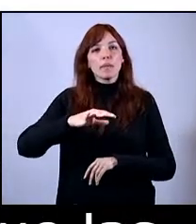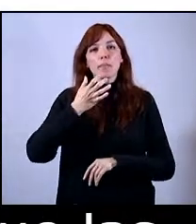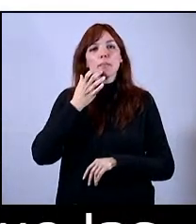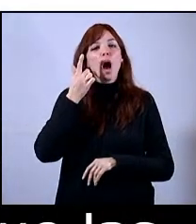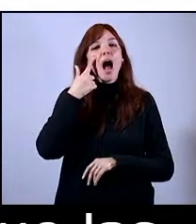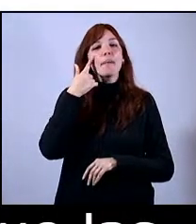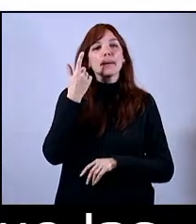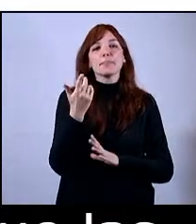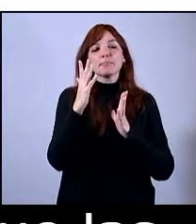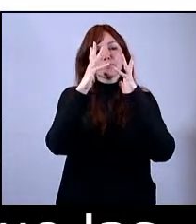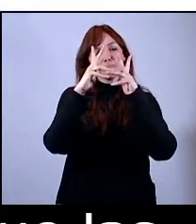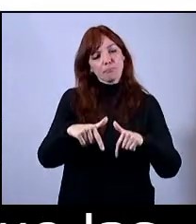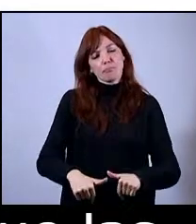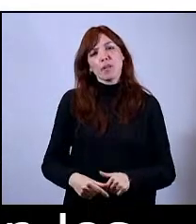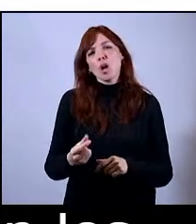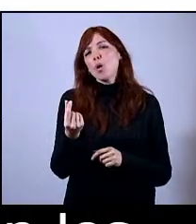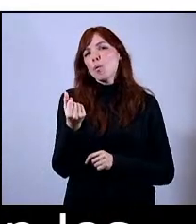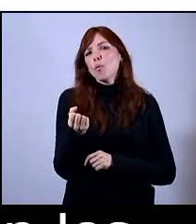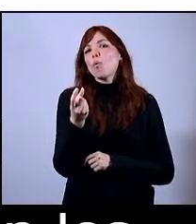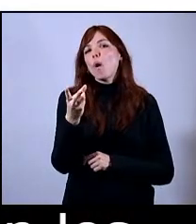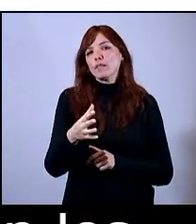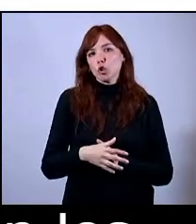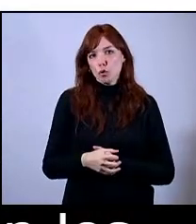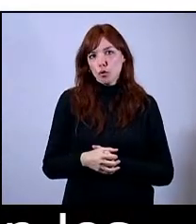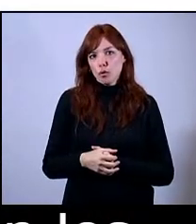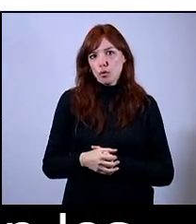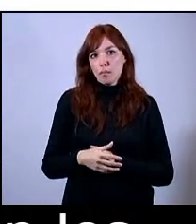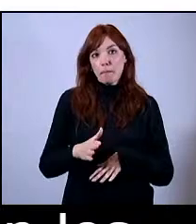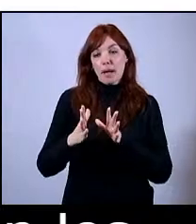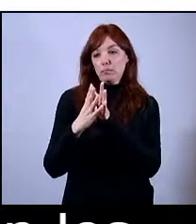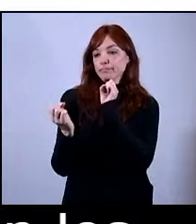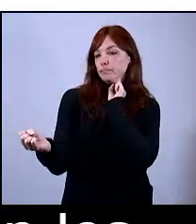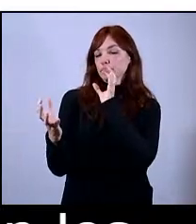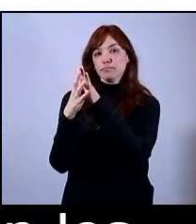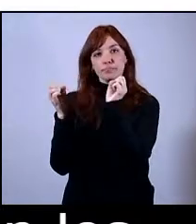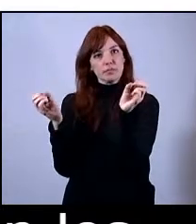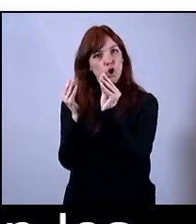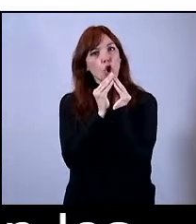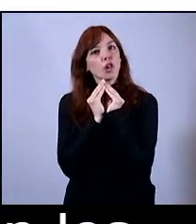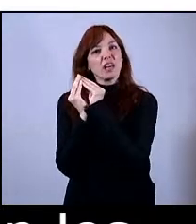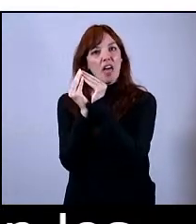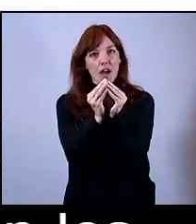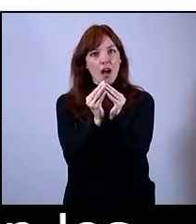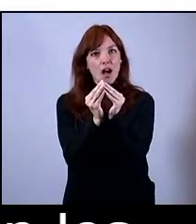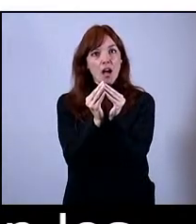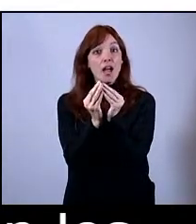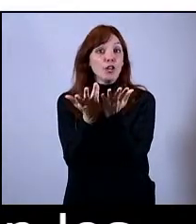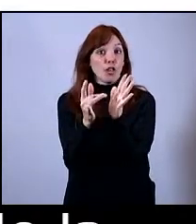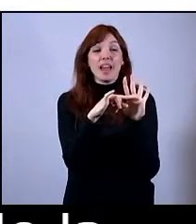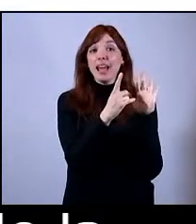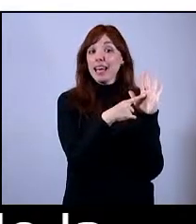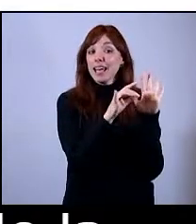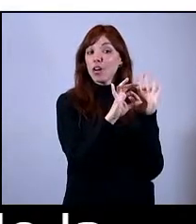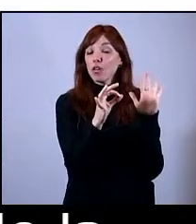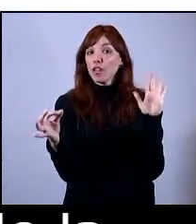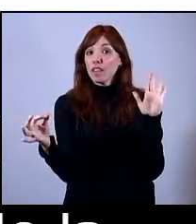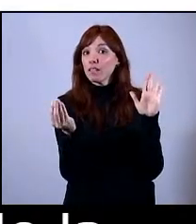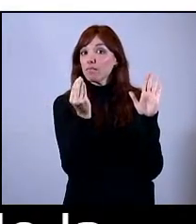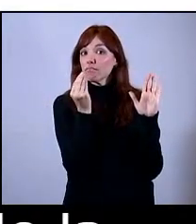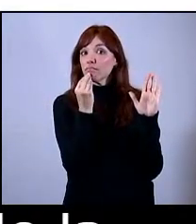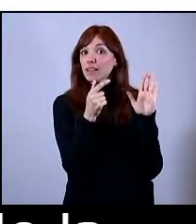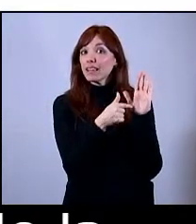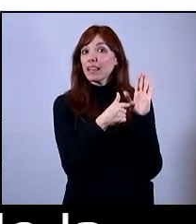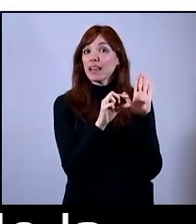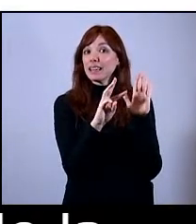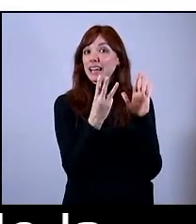son los costes de producción de una manera coordinada, la ley de la cadena alimentaria dice en su disposición adicional